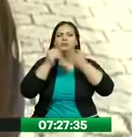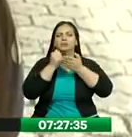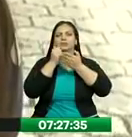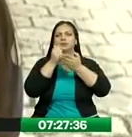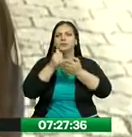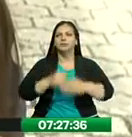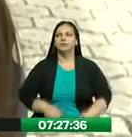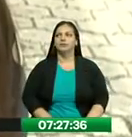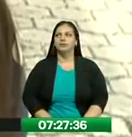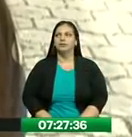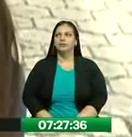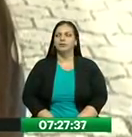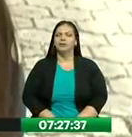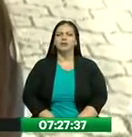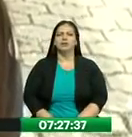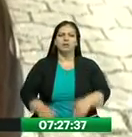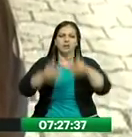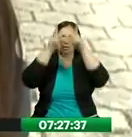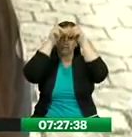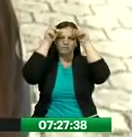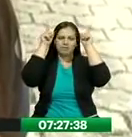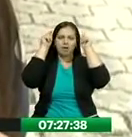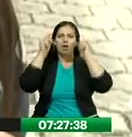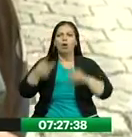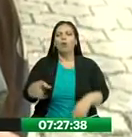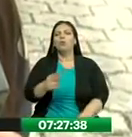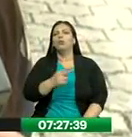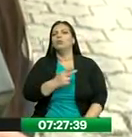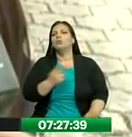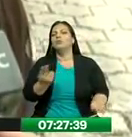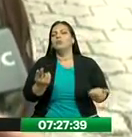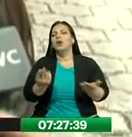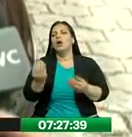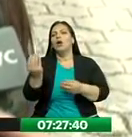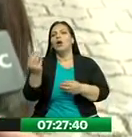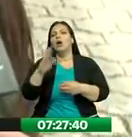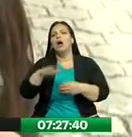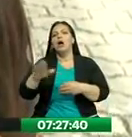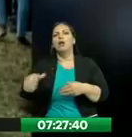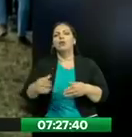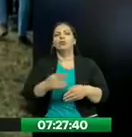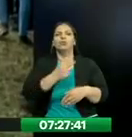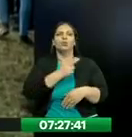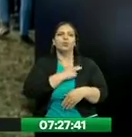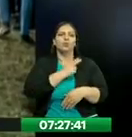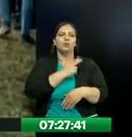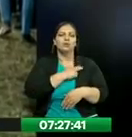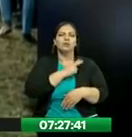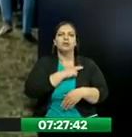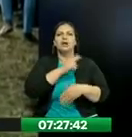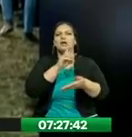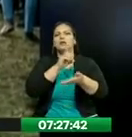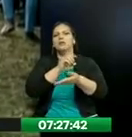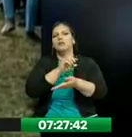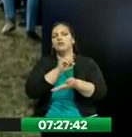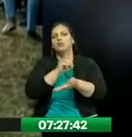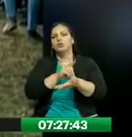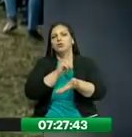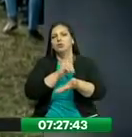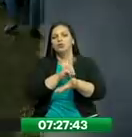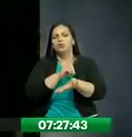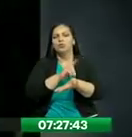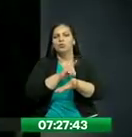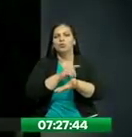atención prehospitalaria, enfermeros, estudiantes de medicina, todos nos unimos para crear estas brigadas. Eran estudiantes y docentes de la